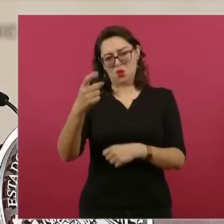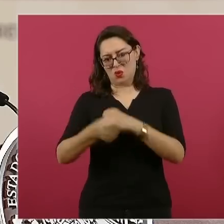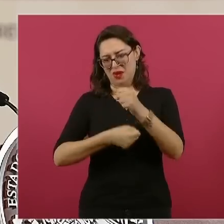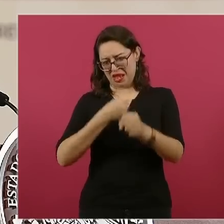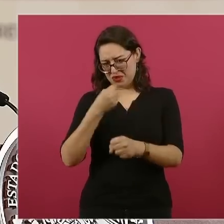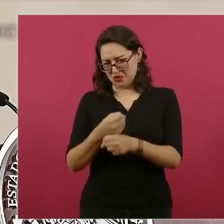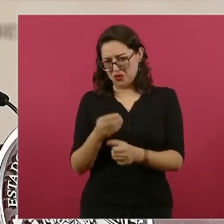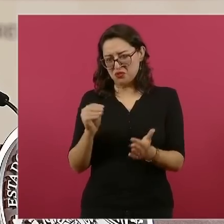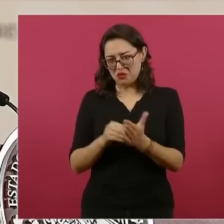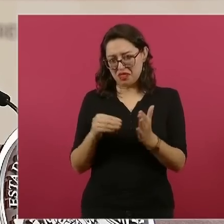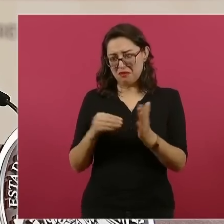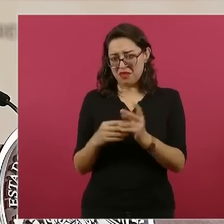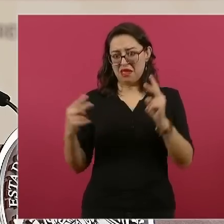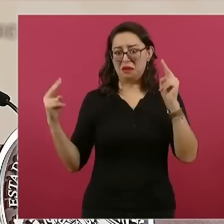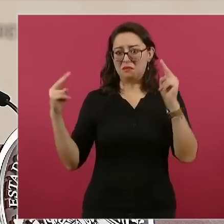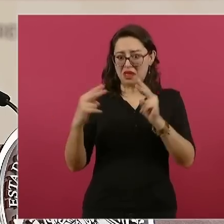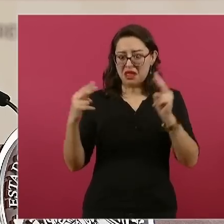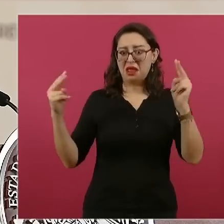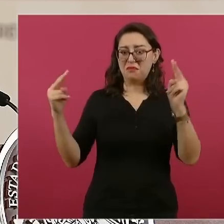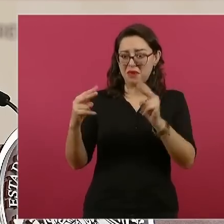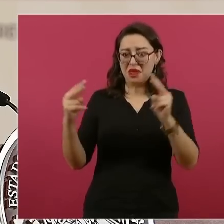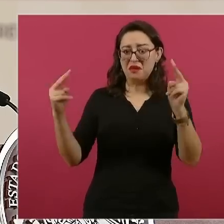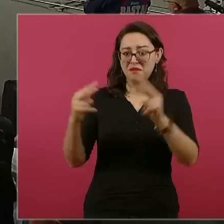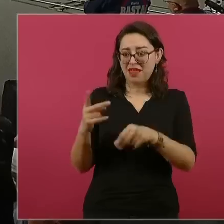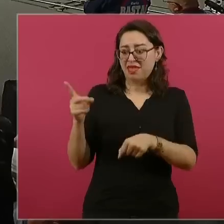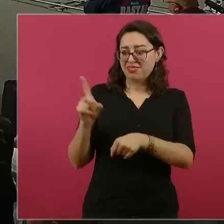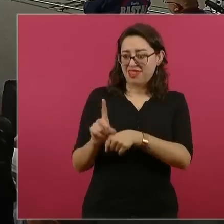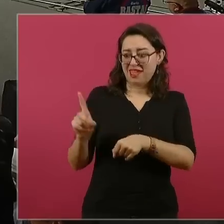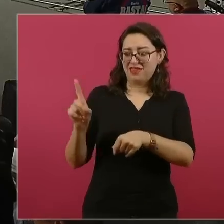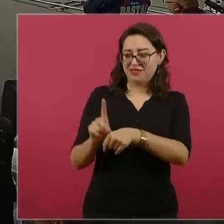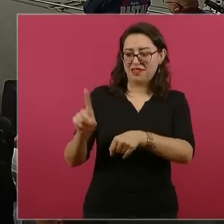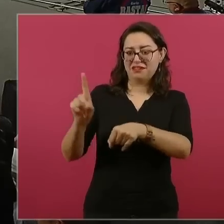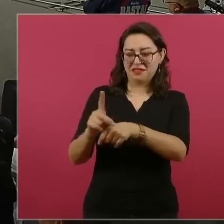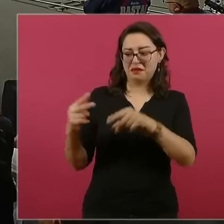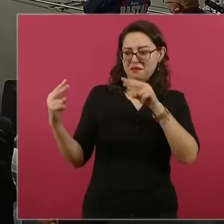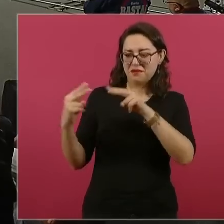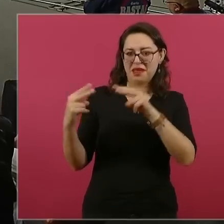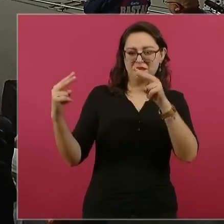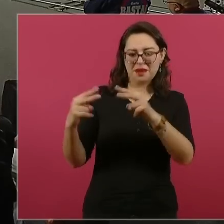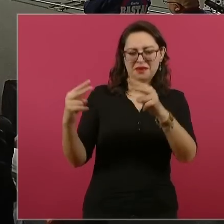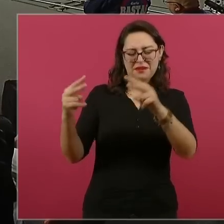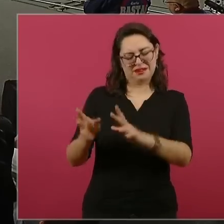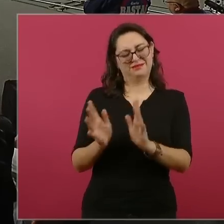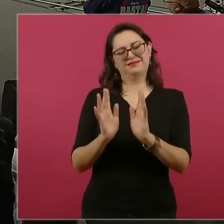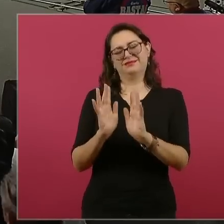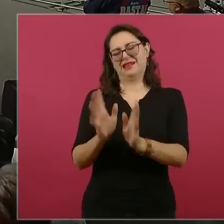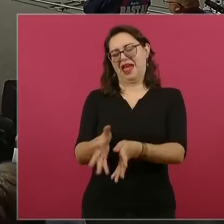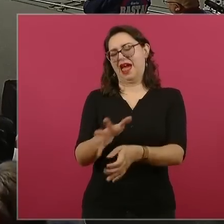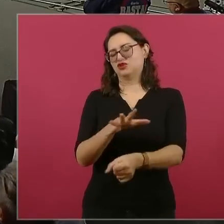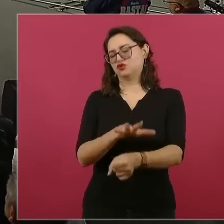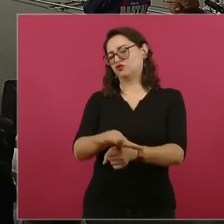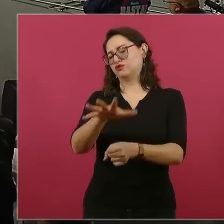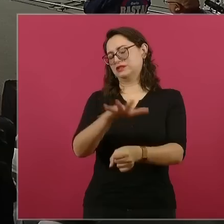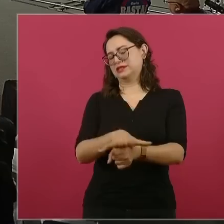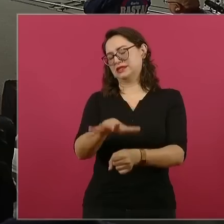viendo todavía hasta finales de septiembre del año próximo.